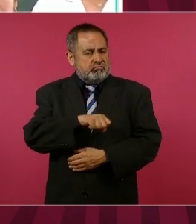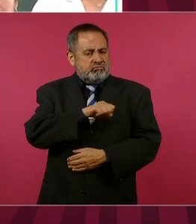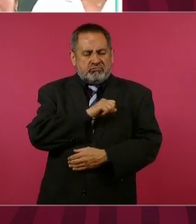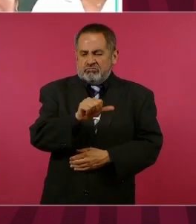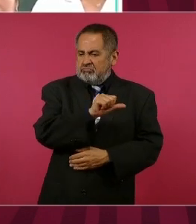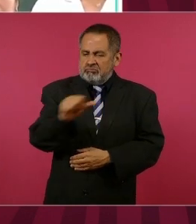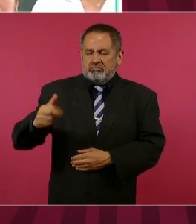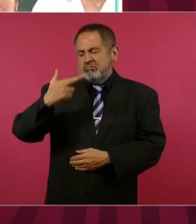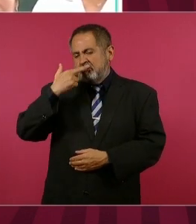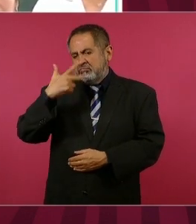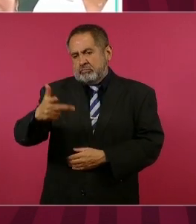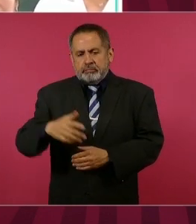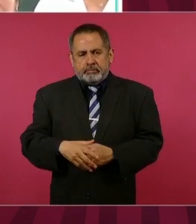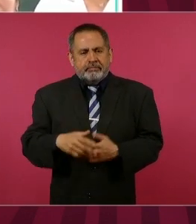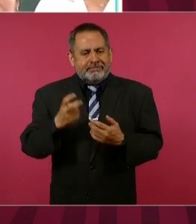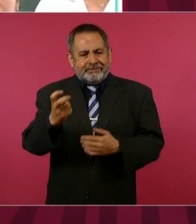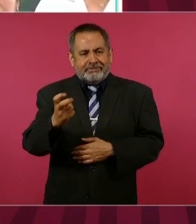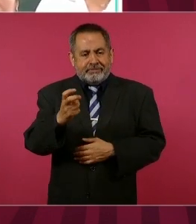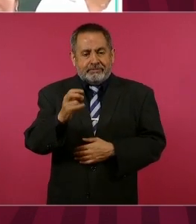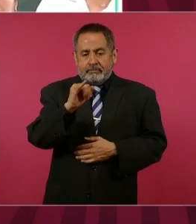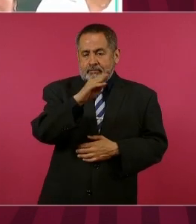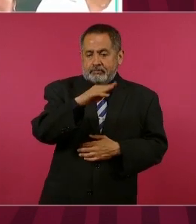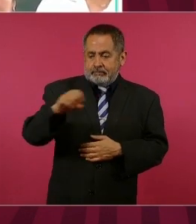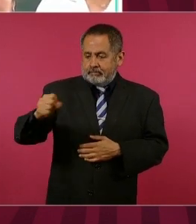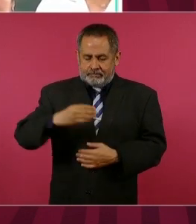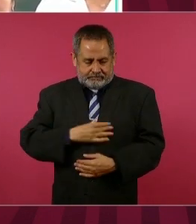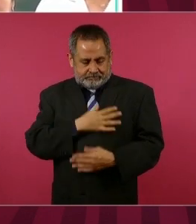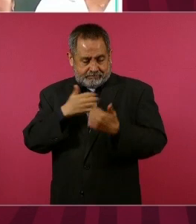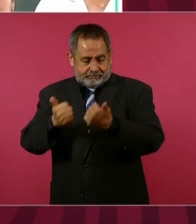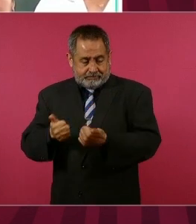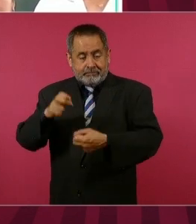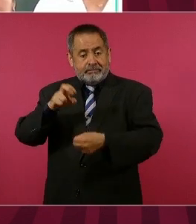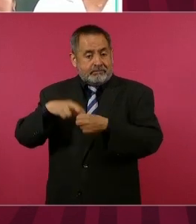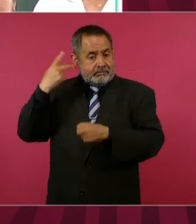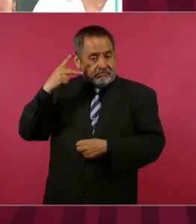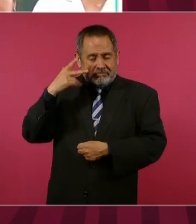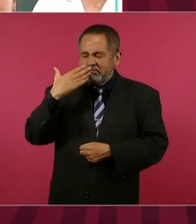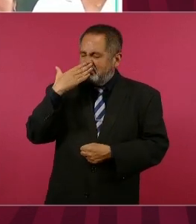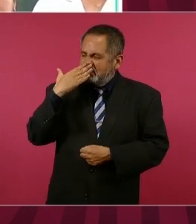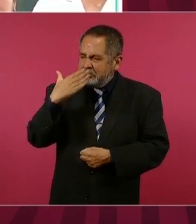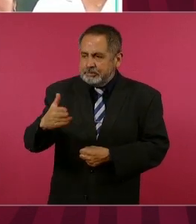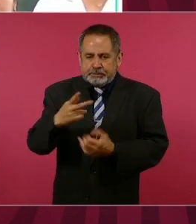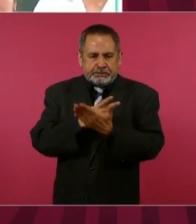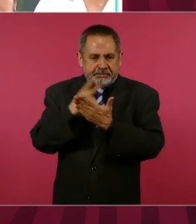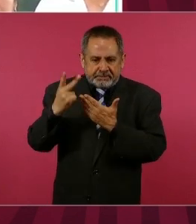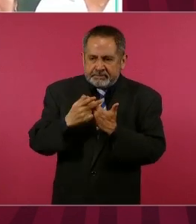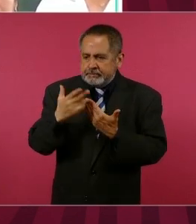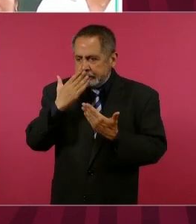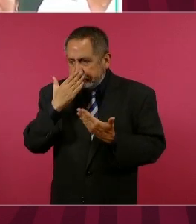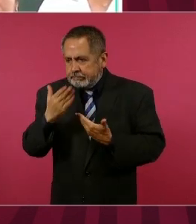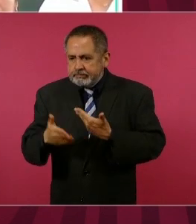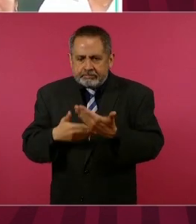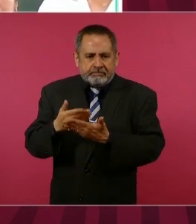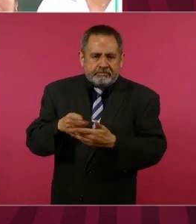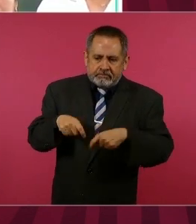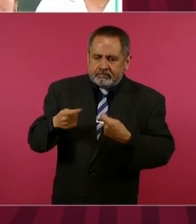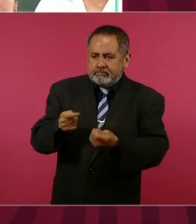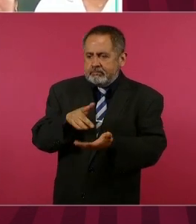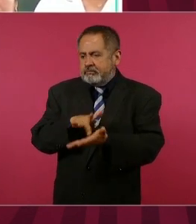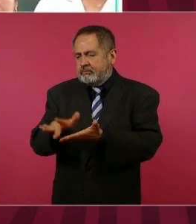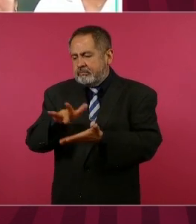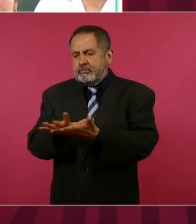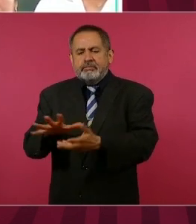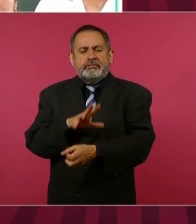reiteramos la bienvenida al IMSS Bienestar a Puebla, porque es un gran programa que ha venido a reforzar y a